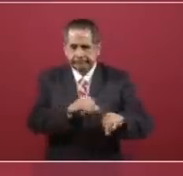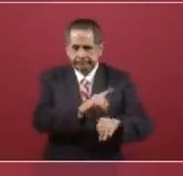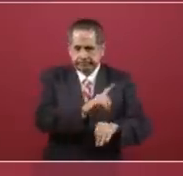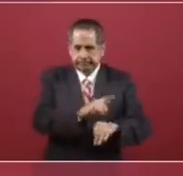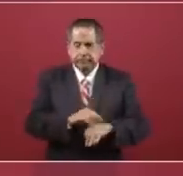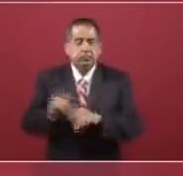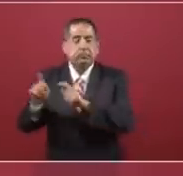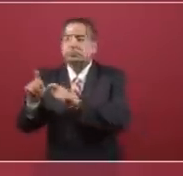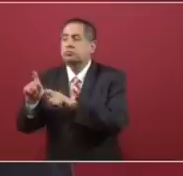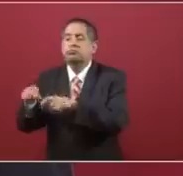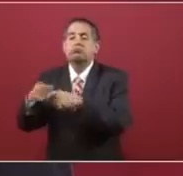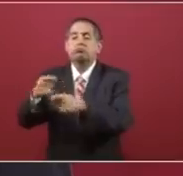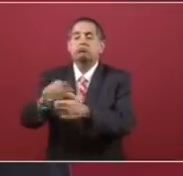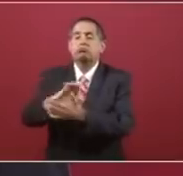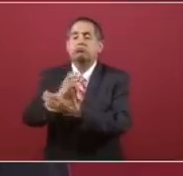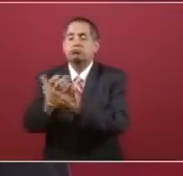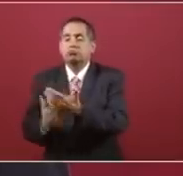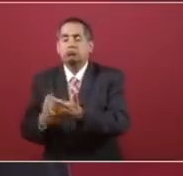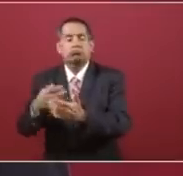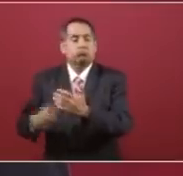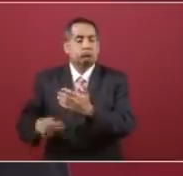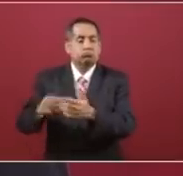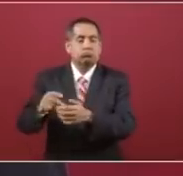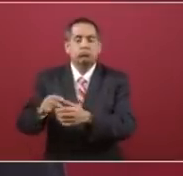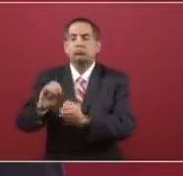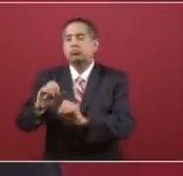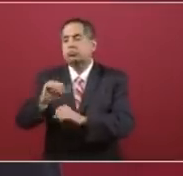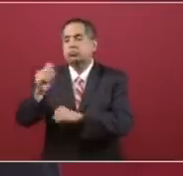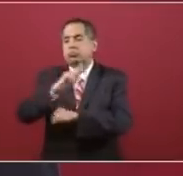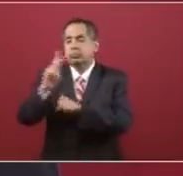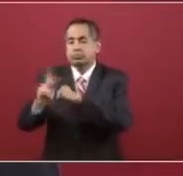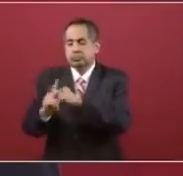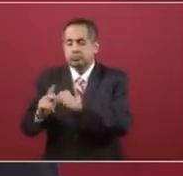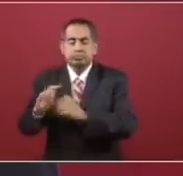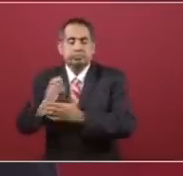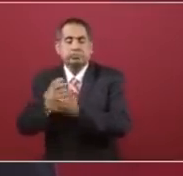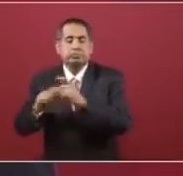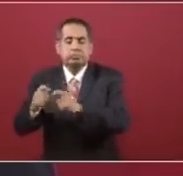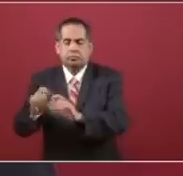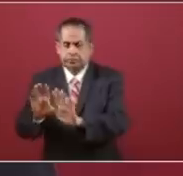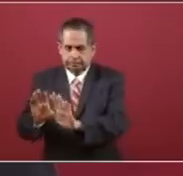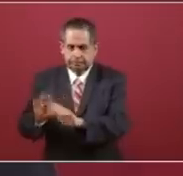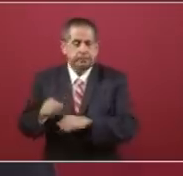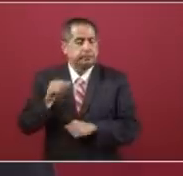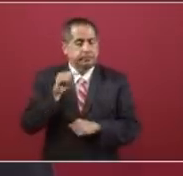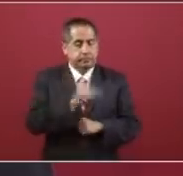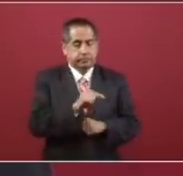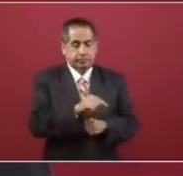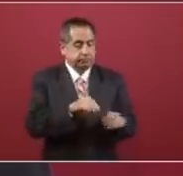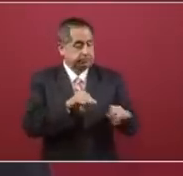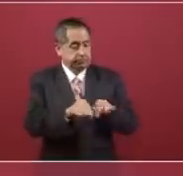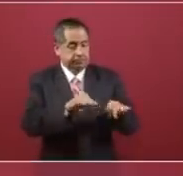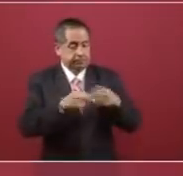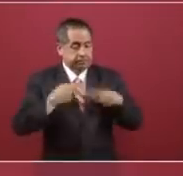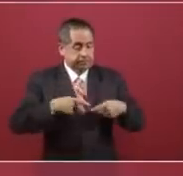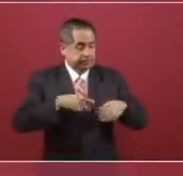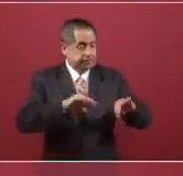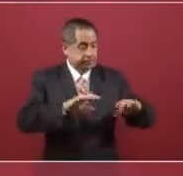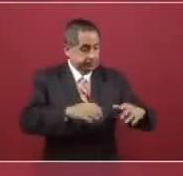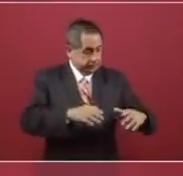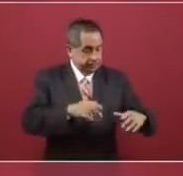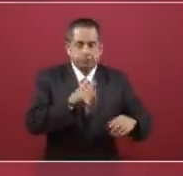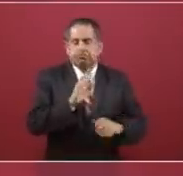contratistas nacionales y extranjeros, pero los trabajadores eh de Pemex